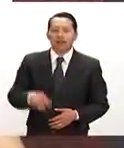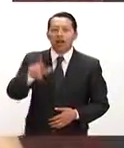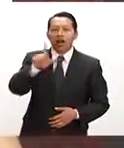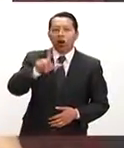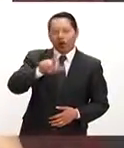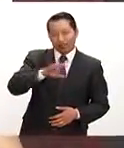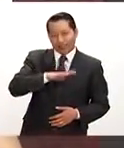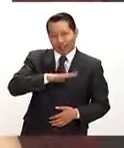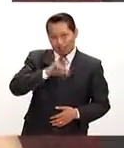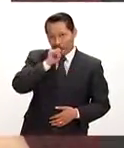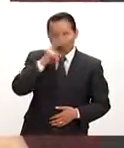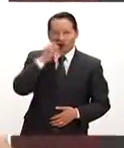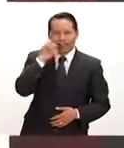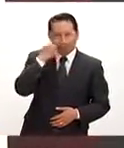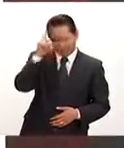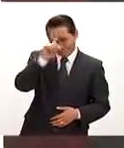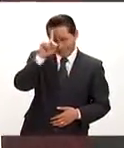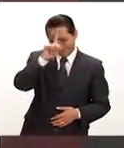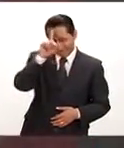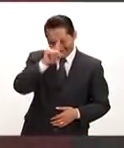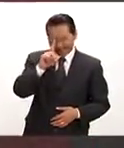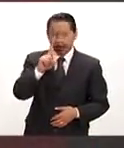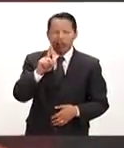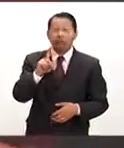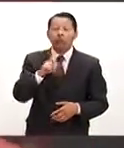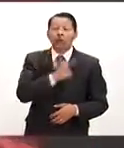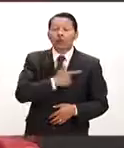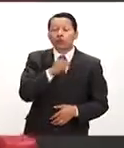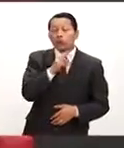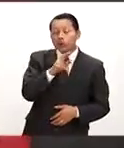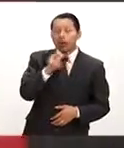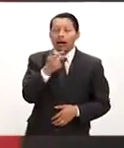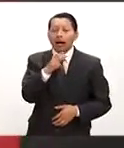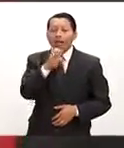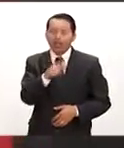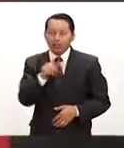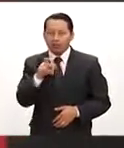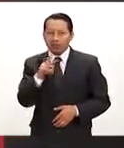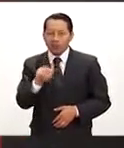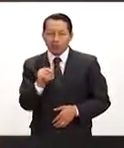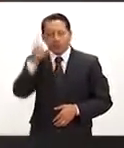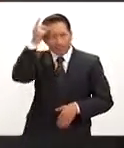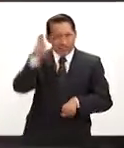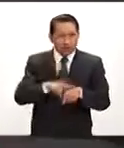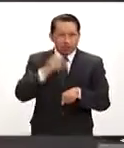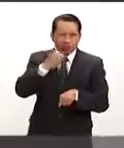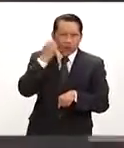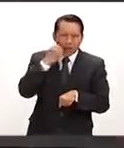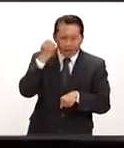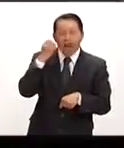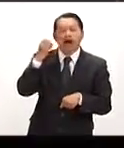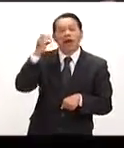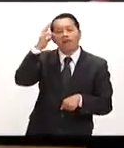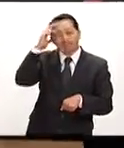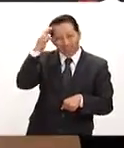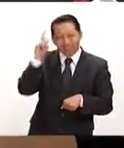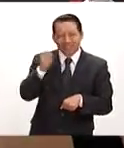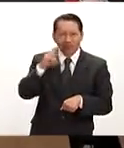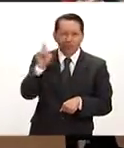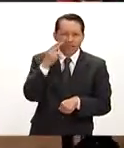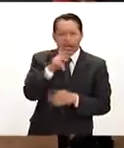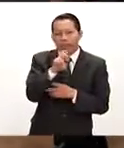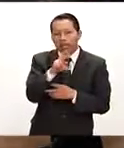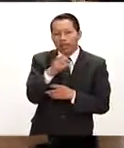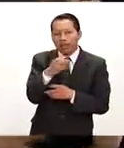Lunes de orientación vocacional. Nos da mucho gusto que esté aquí el doctor Gabriel Pliego. Él es director de la Escuela de Bellas Artes de la Universidad